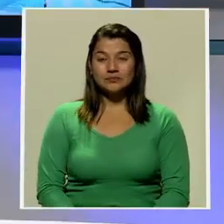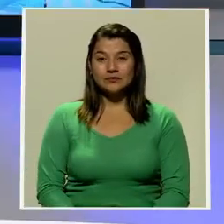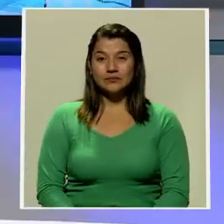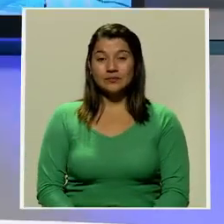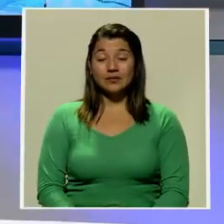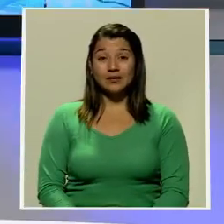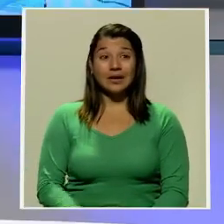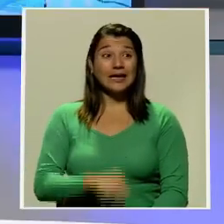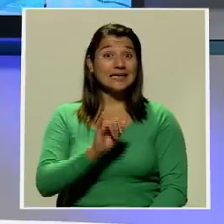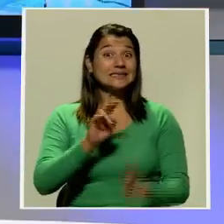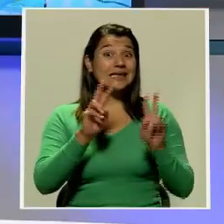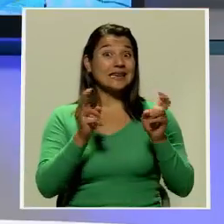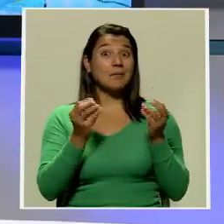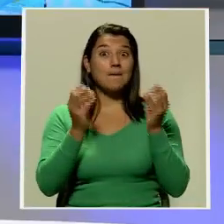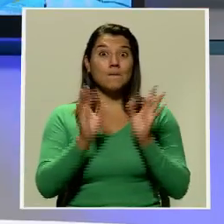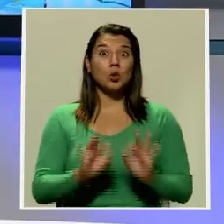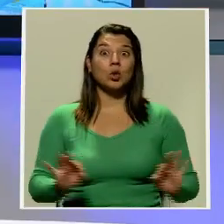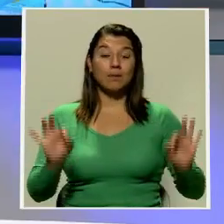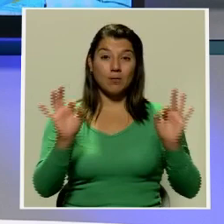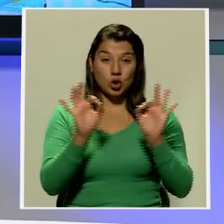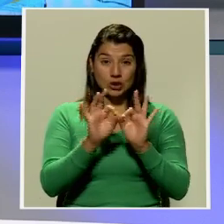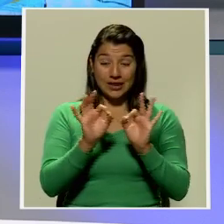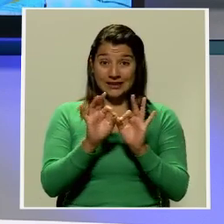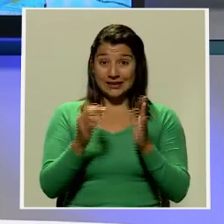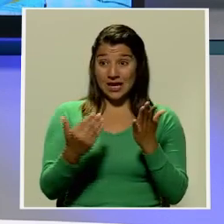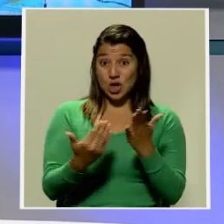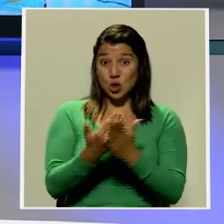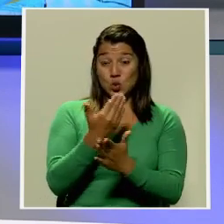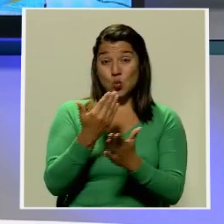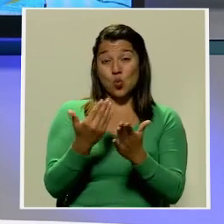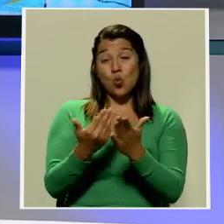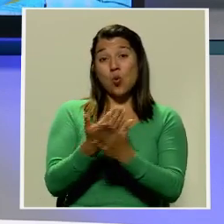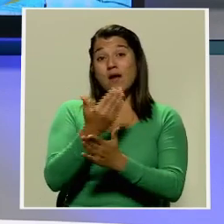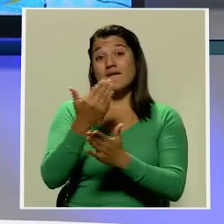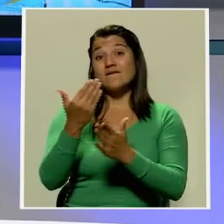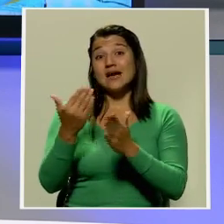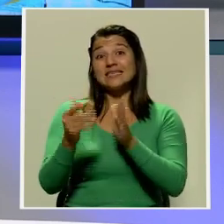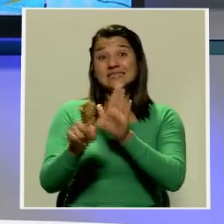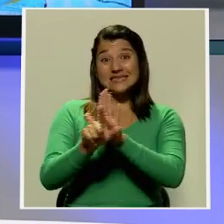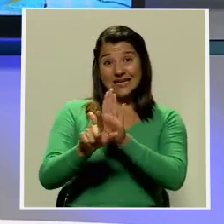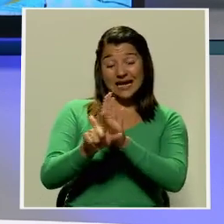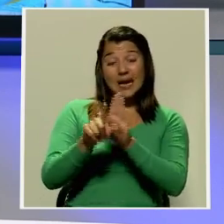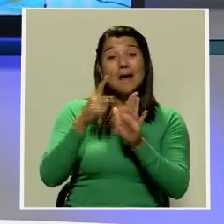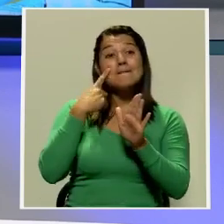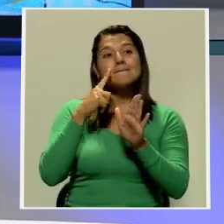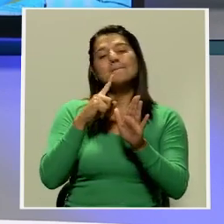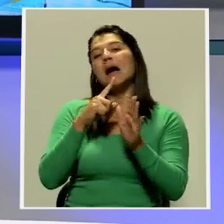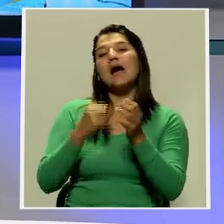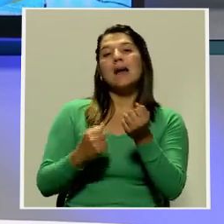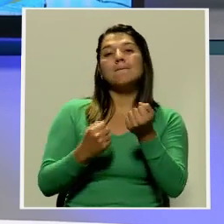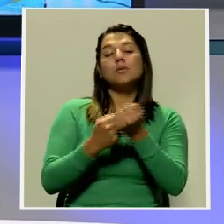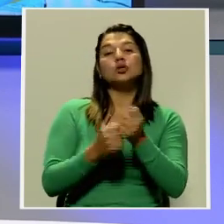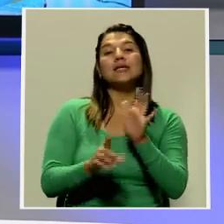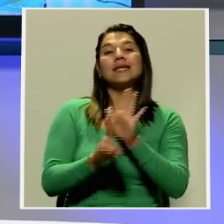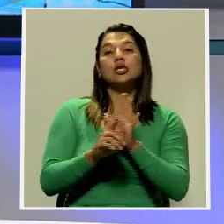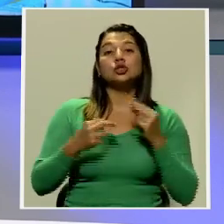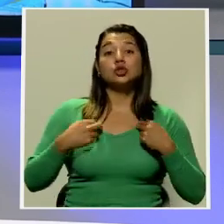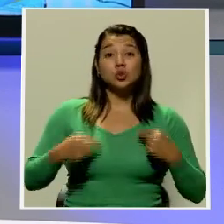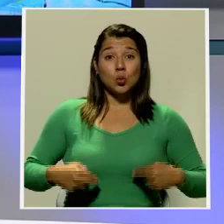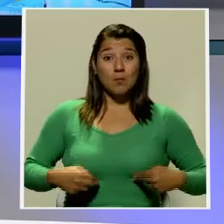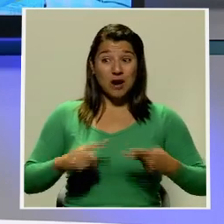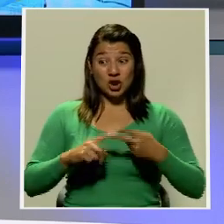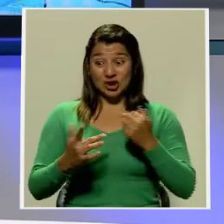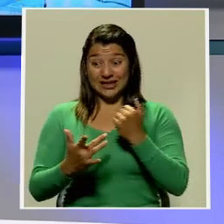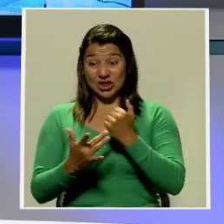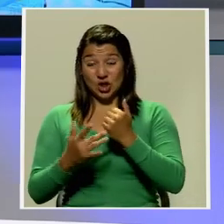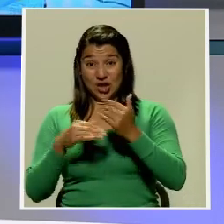Todo un tema importantísimo, nuevas herramientas a favor de los derechos humanos, tecnología en las calles,